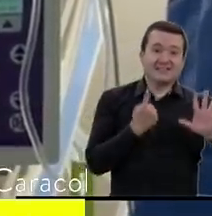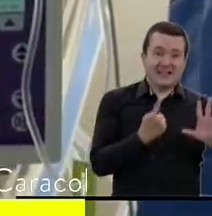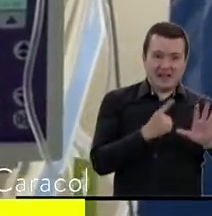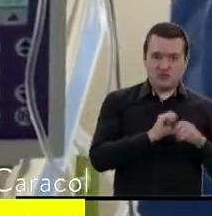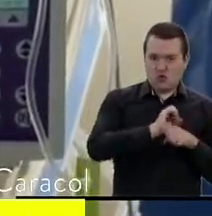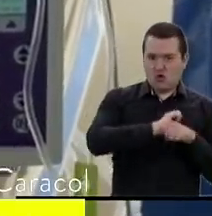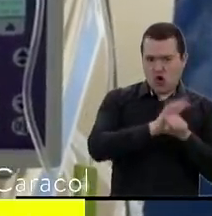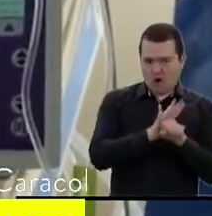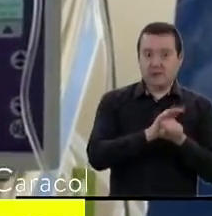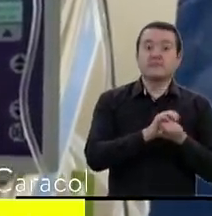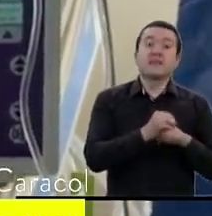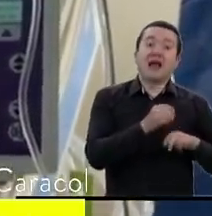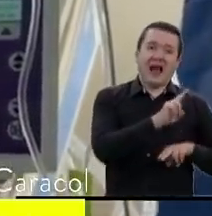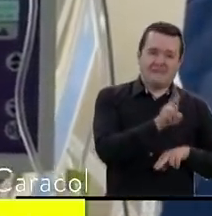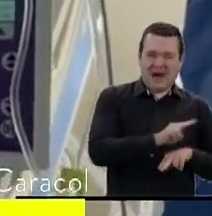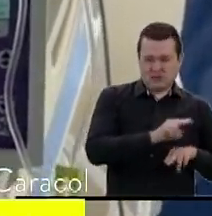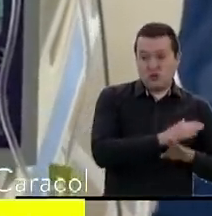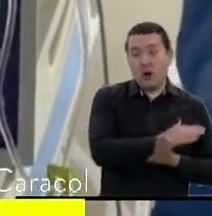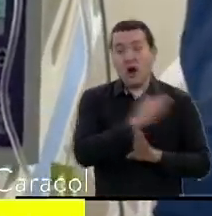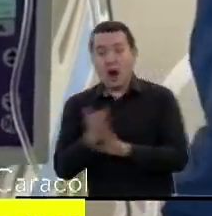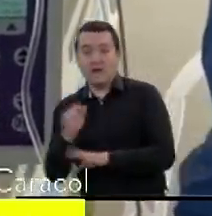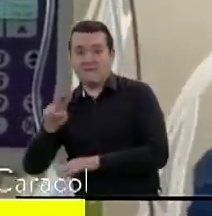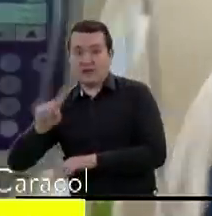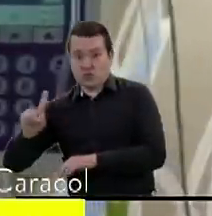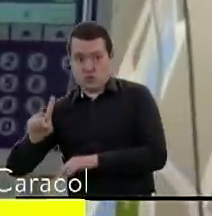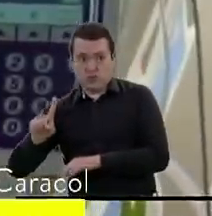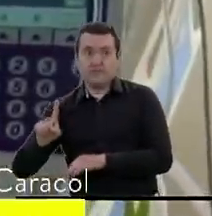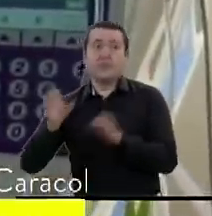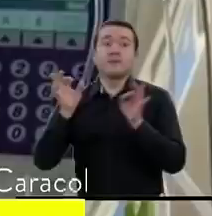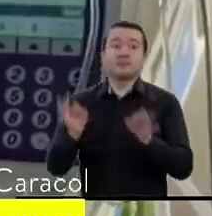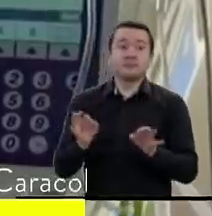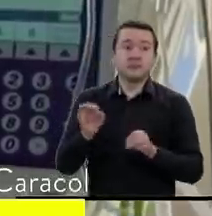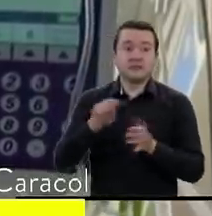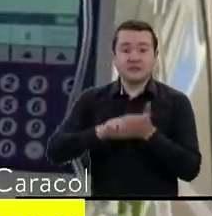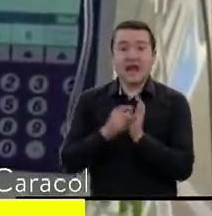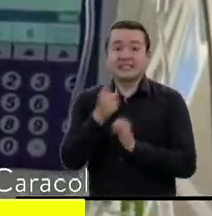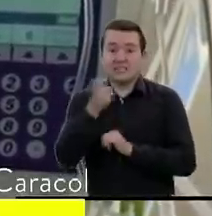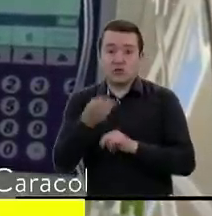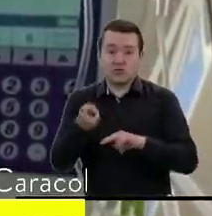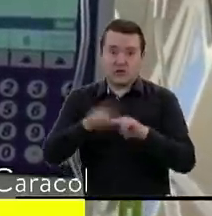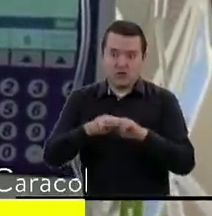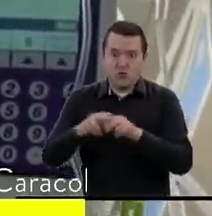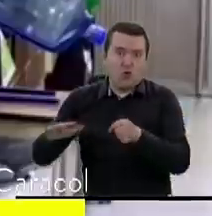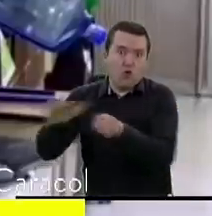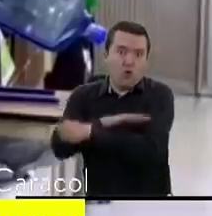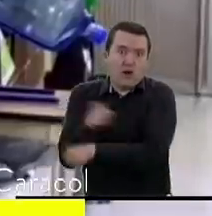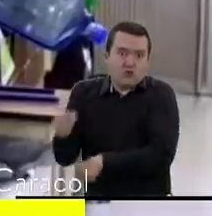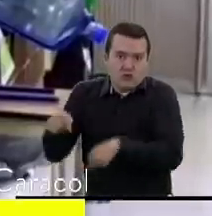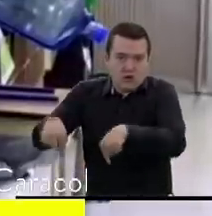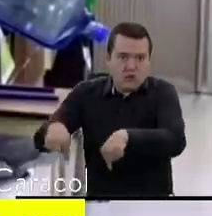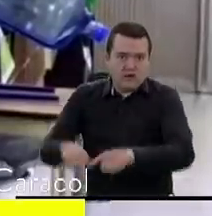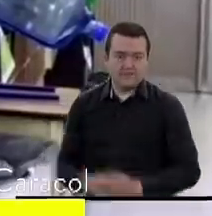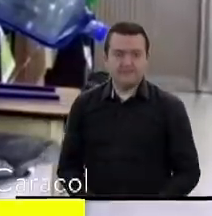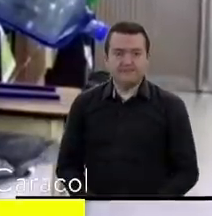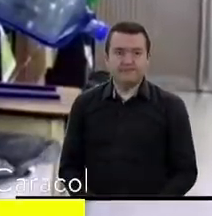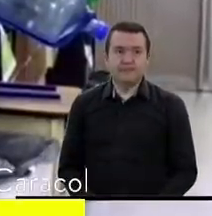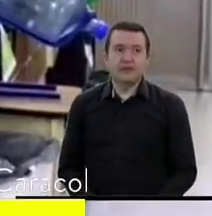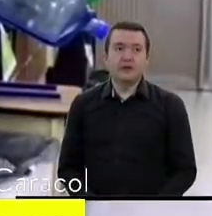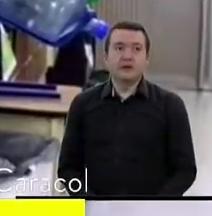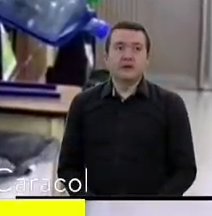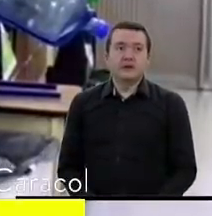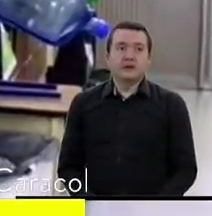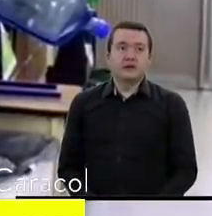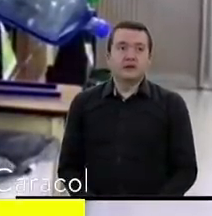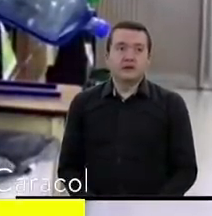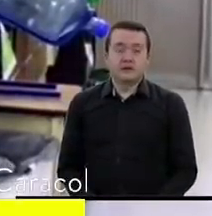21, lo que significa que creció en un 71%. Sin embargo, hoy la ocupación es del 100%. Ellos han estado